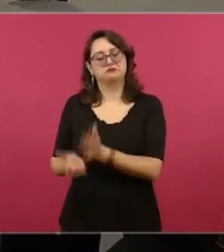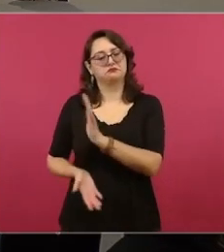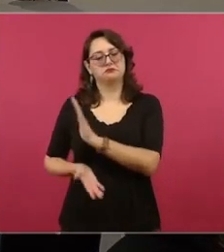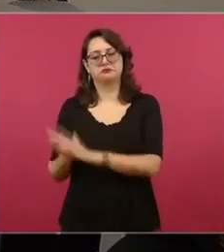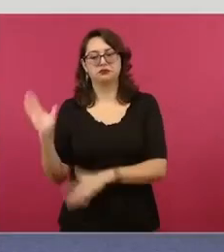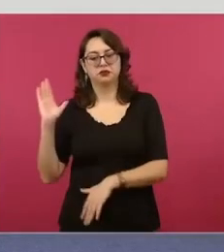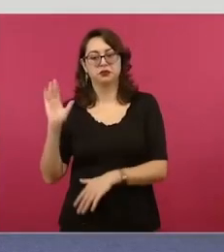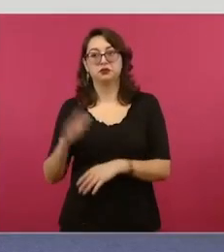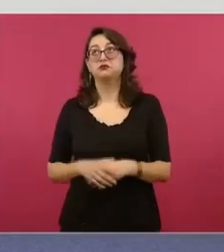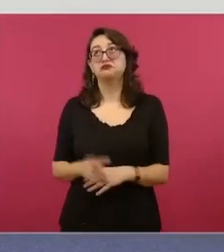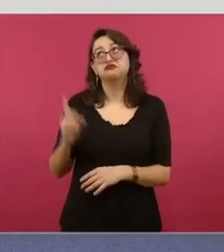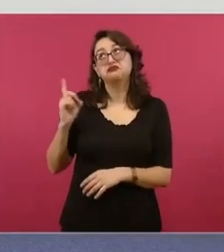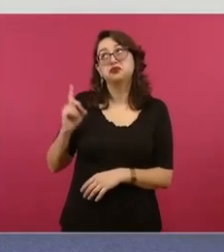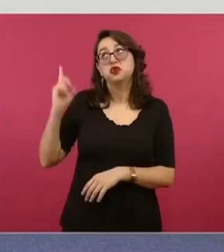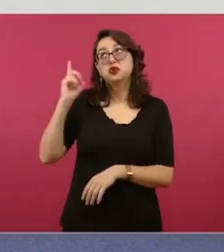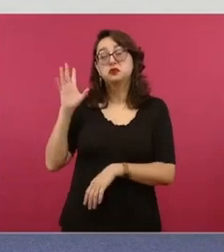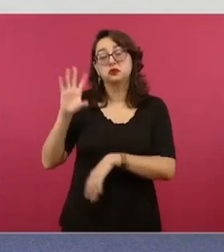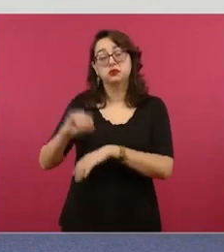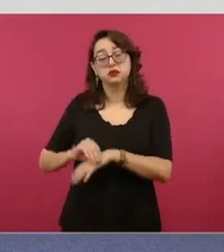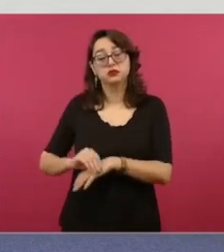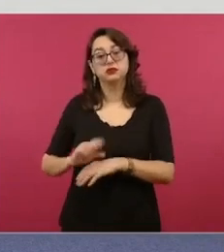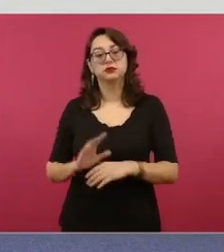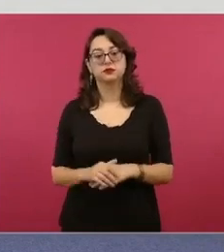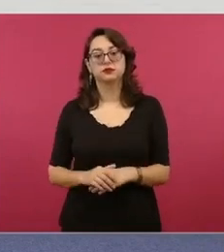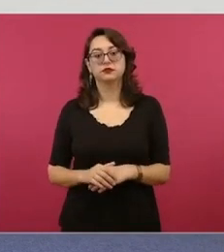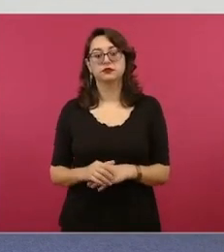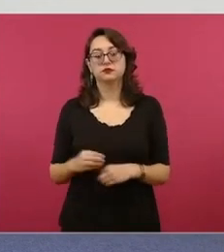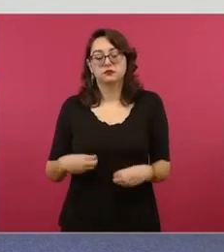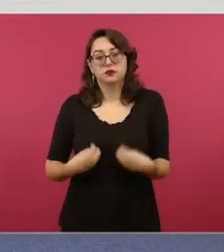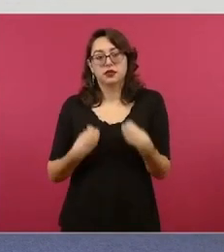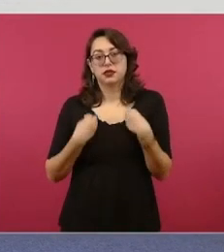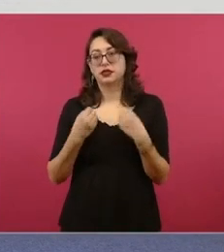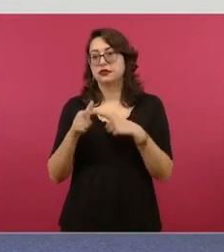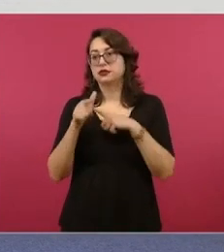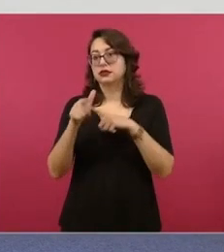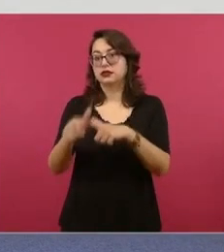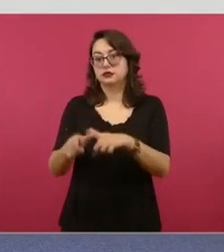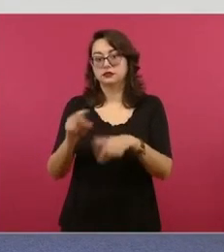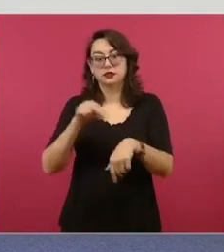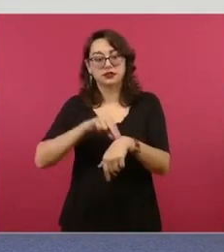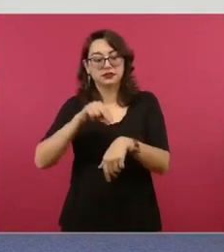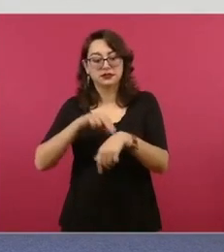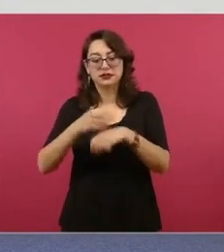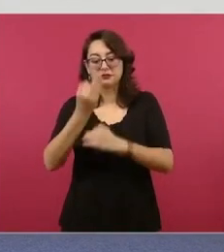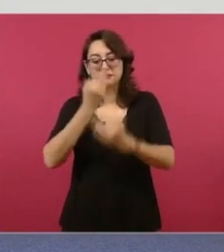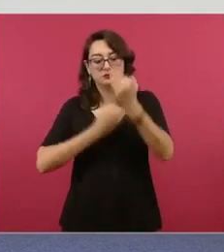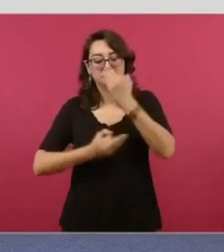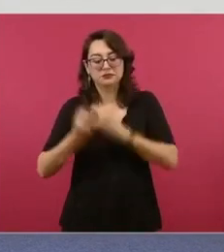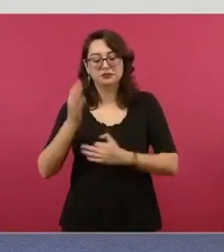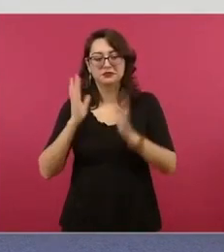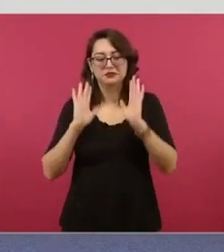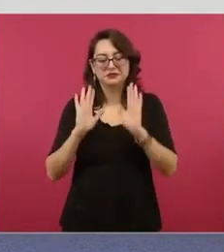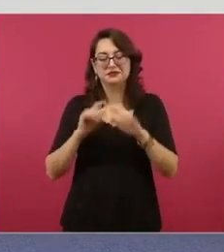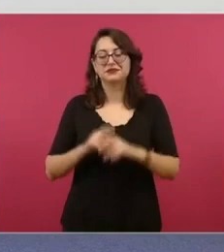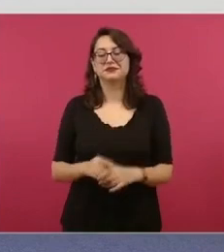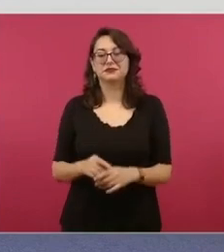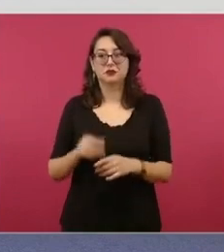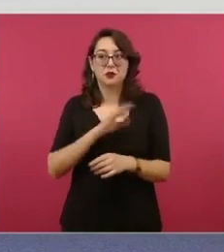si lo permite el Creador y la naturaleza y la ciencia. Pero bueno,